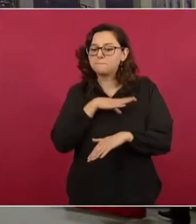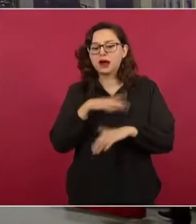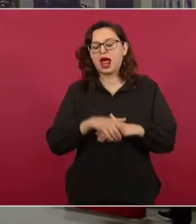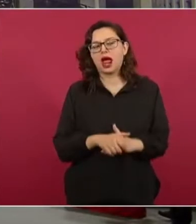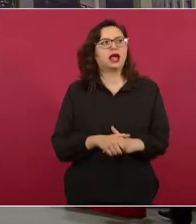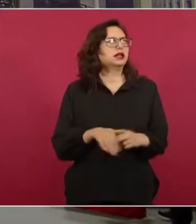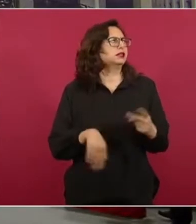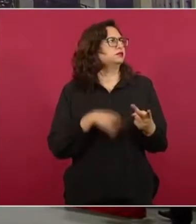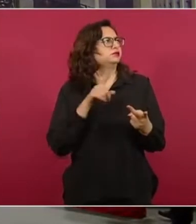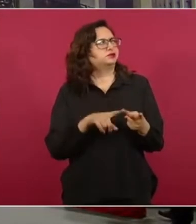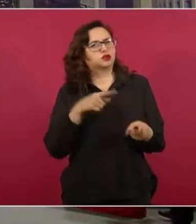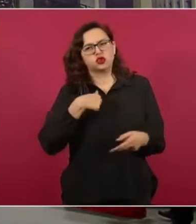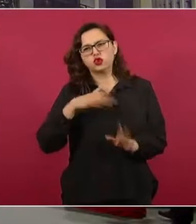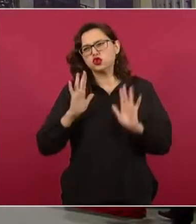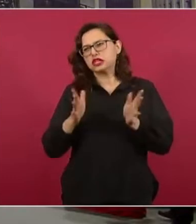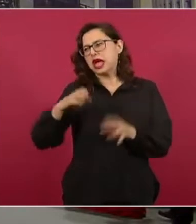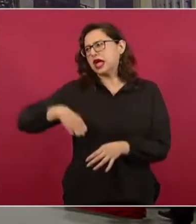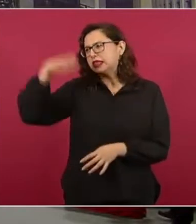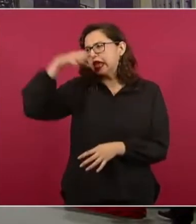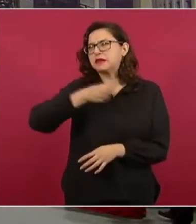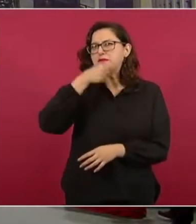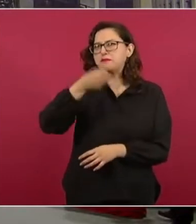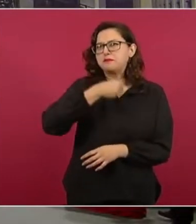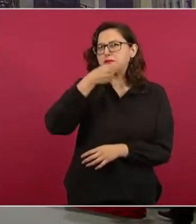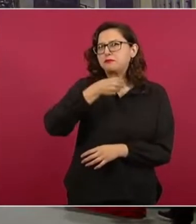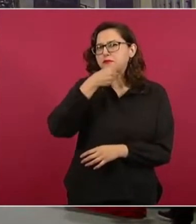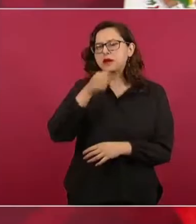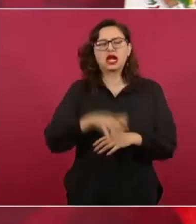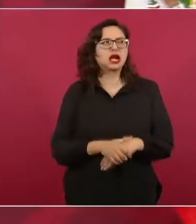ya estoy chocheando,